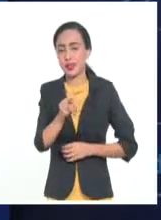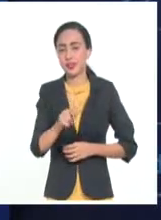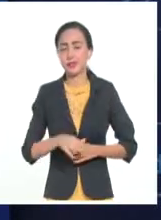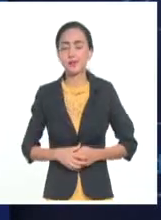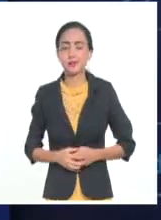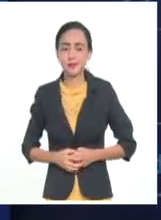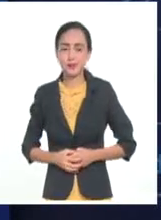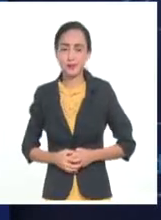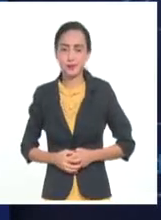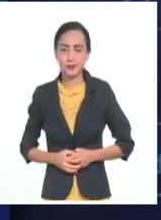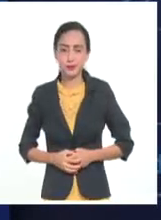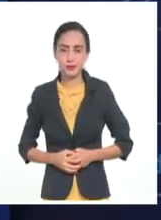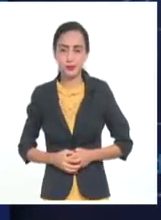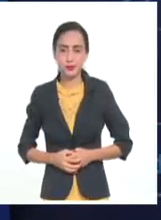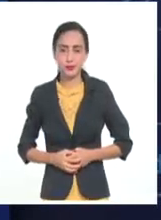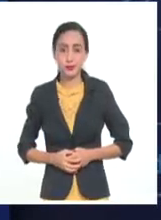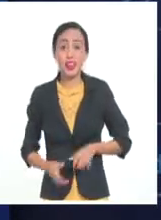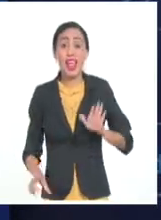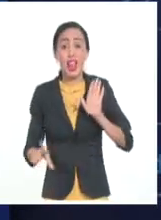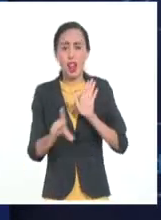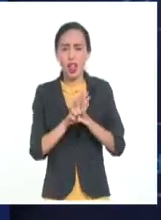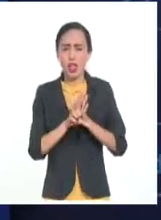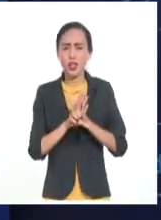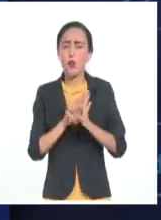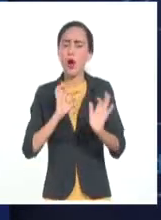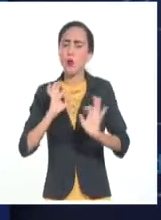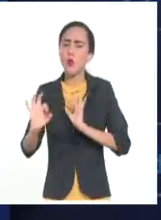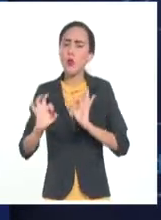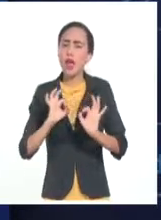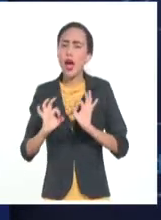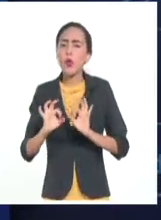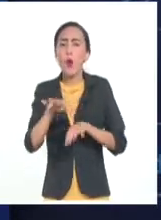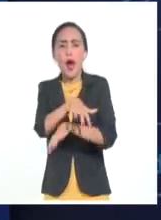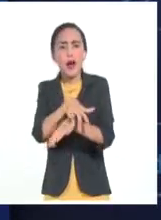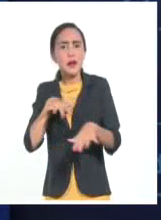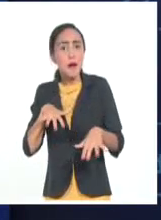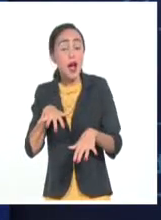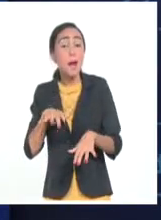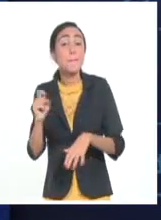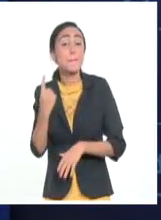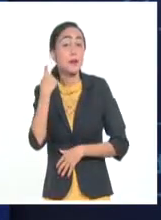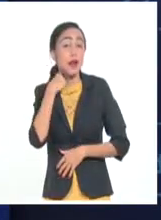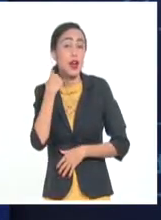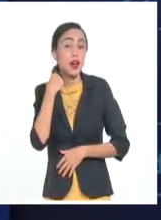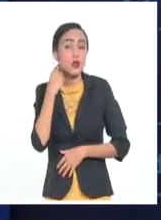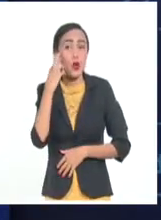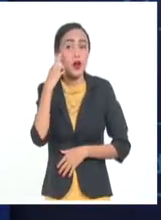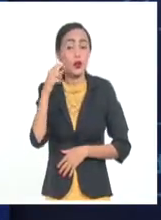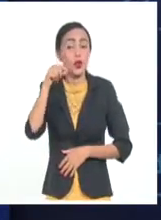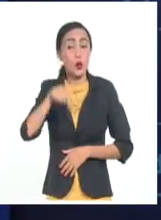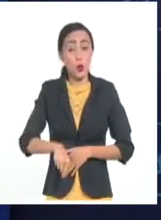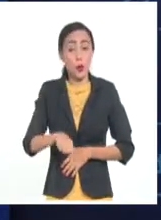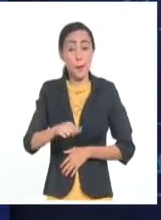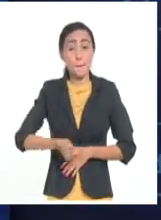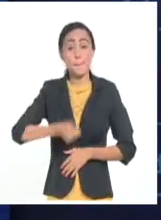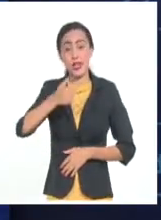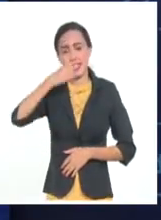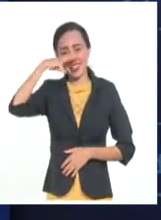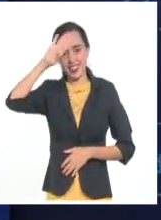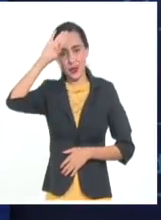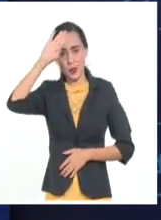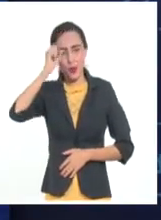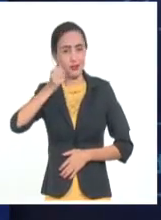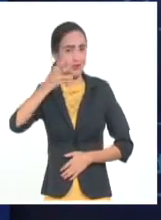El primer año del decreto de bienestar animal fue recordado hoy por el primer secretario del Comité Central del Partido y presidente de la República,